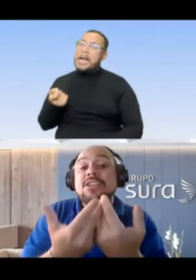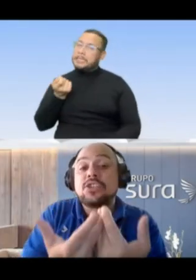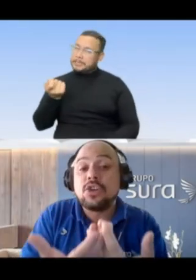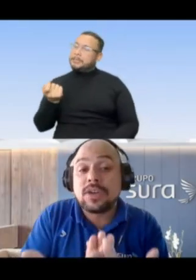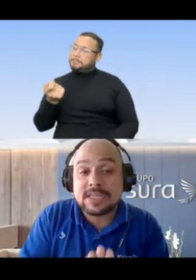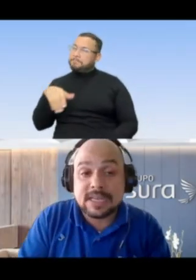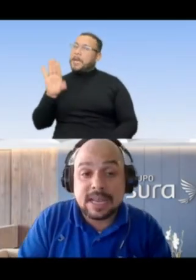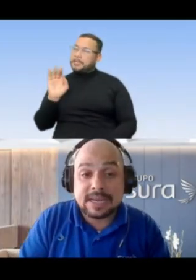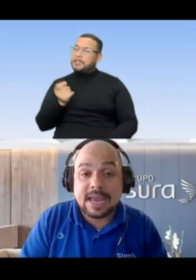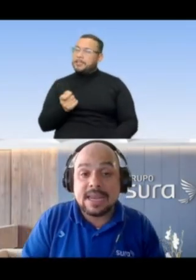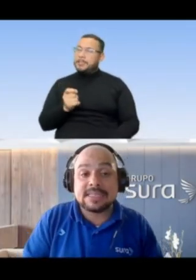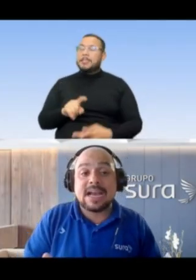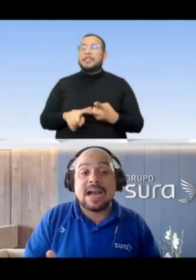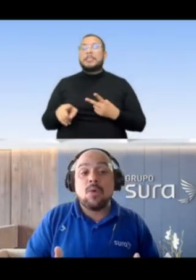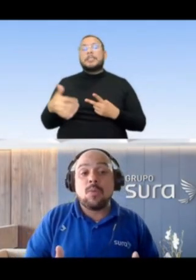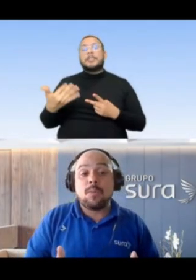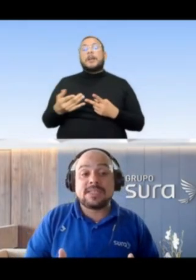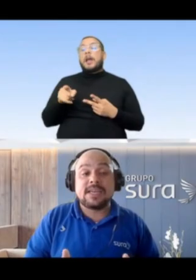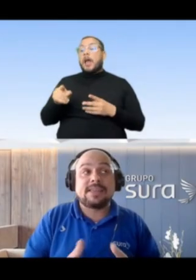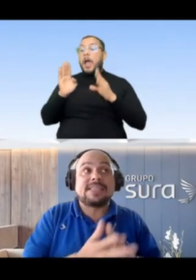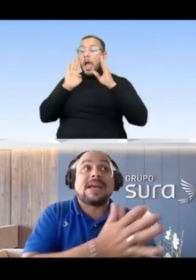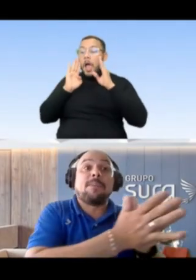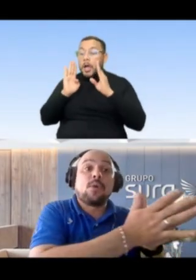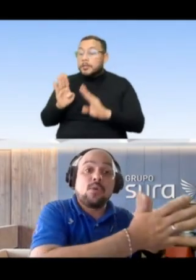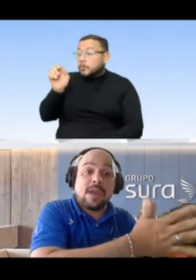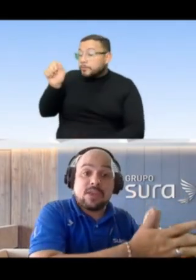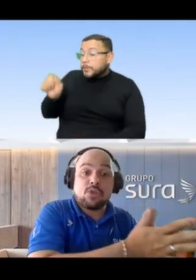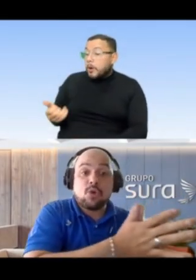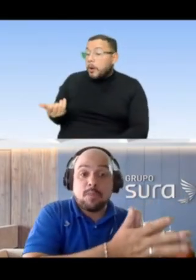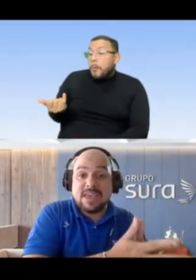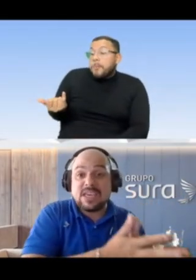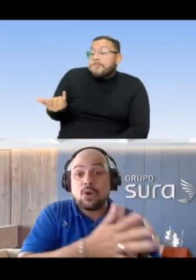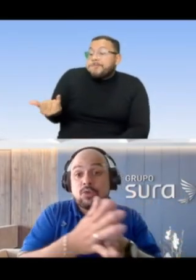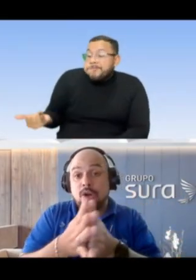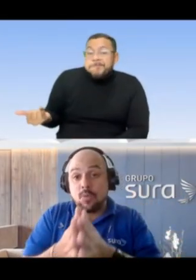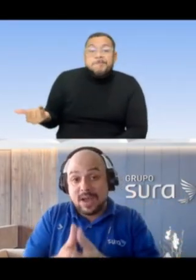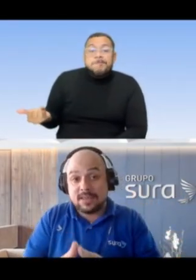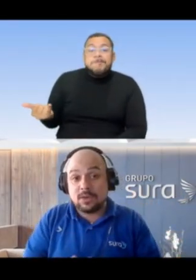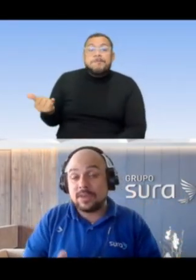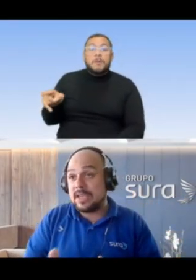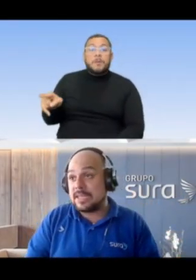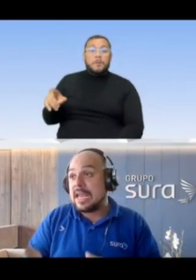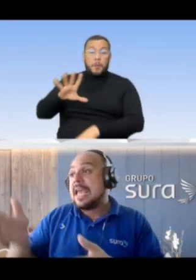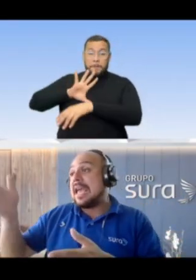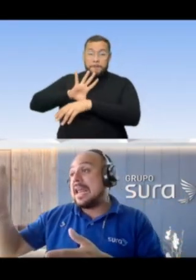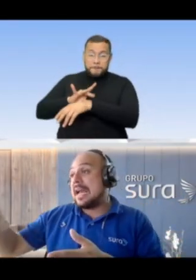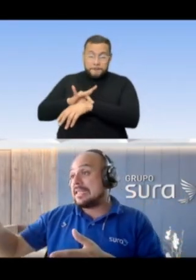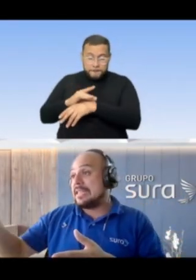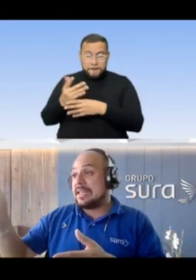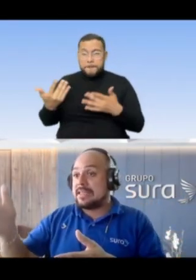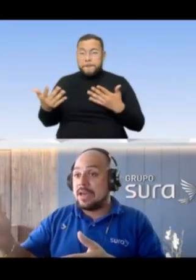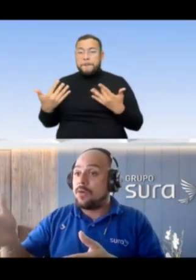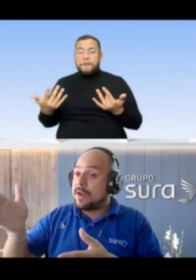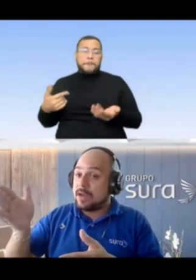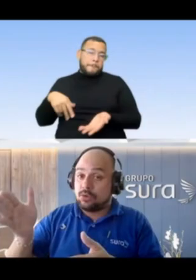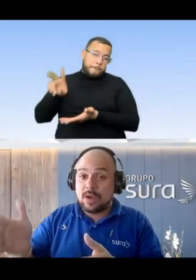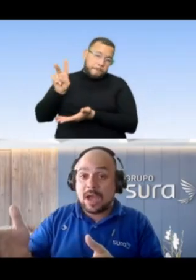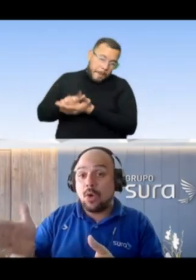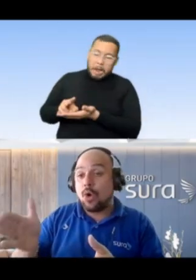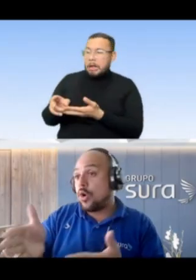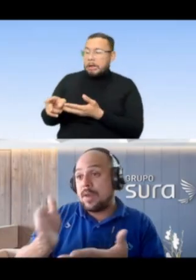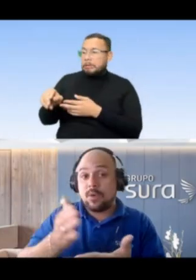la atención que se le realiza a un paciente ya por un evento médico traumático, es decir, el